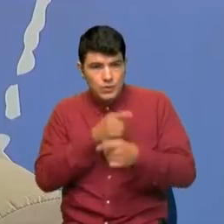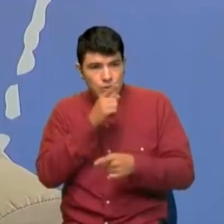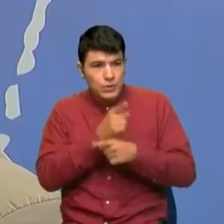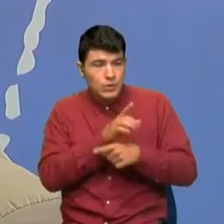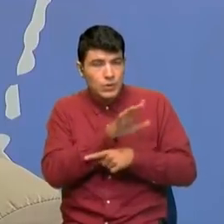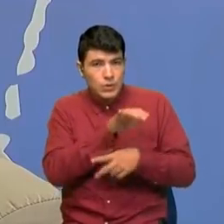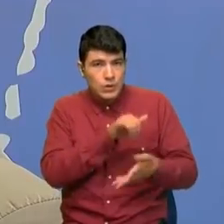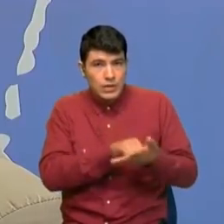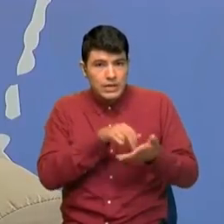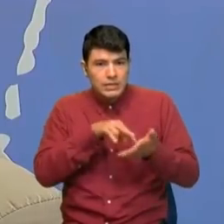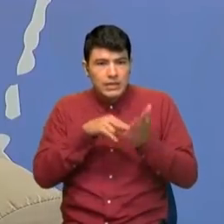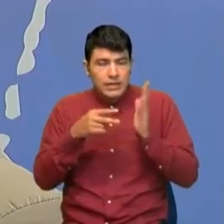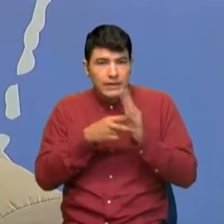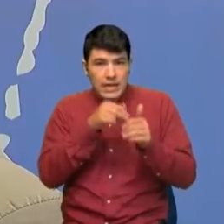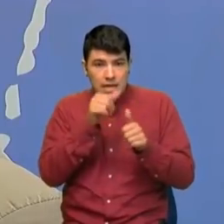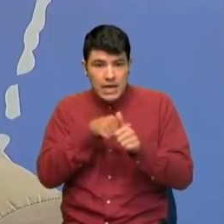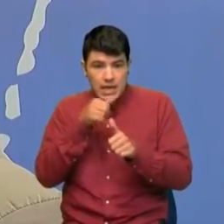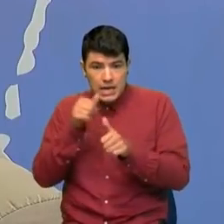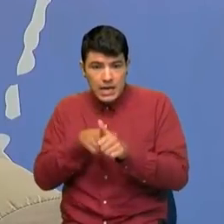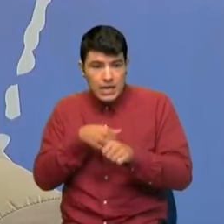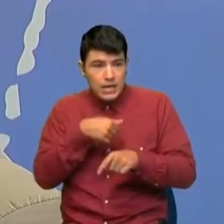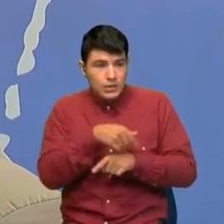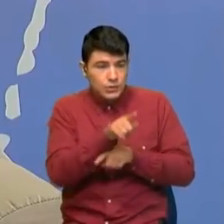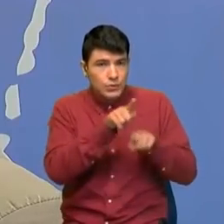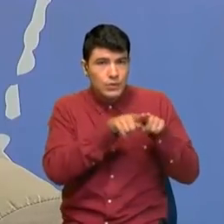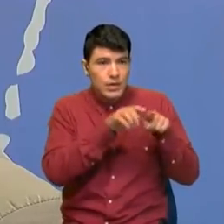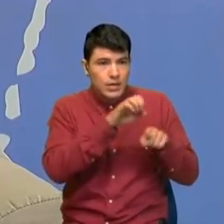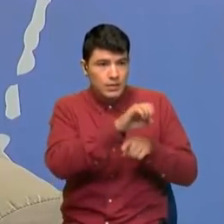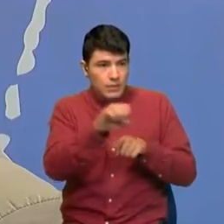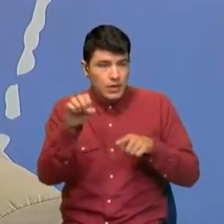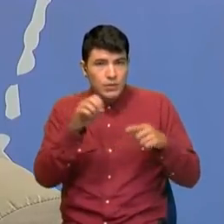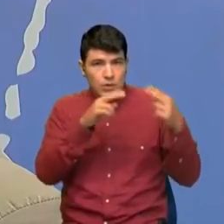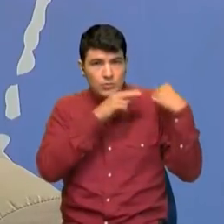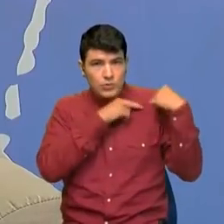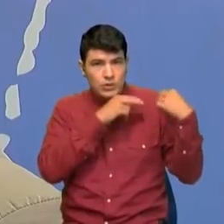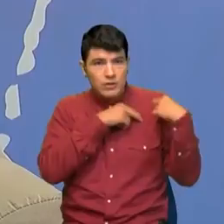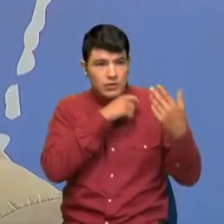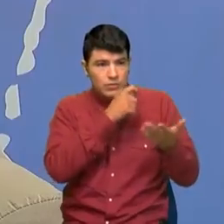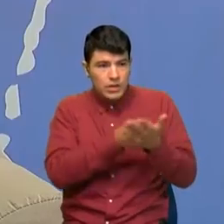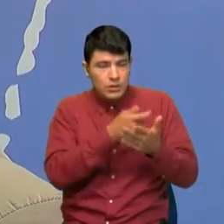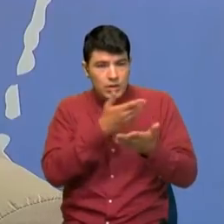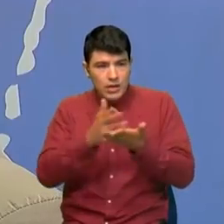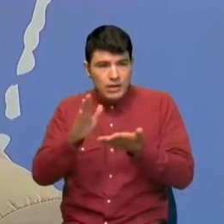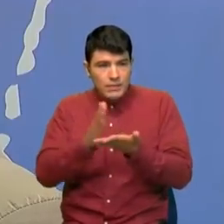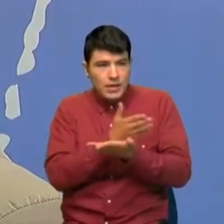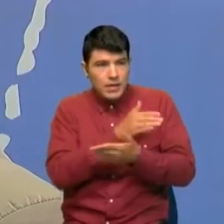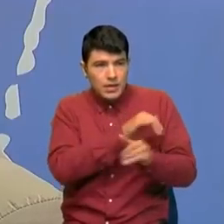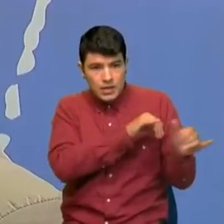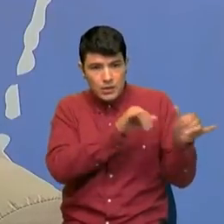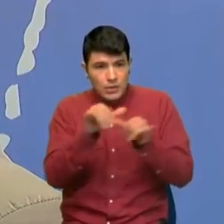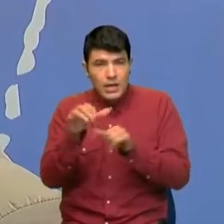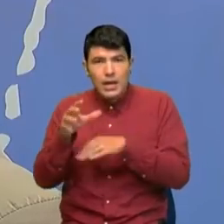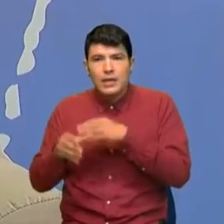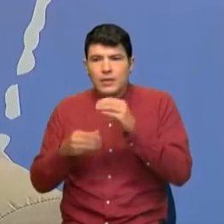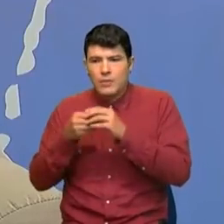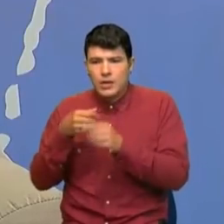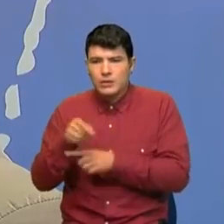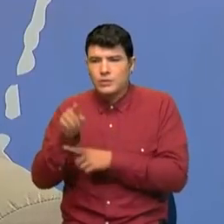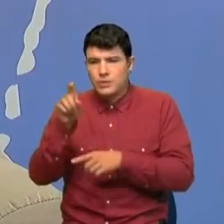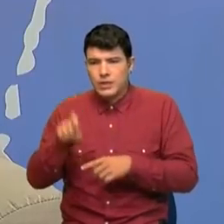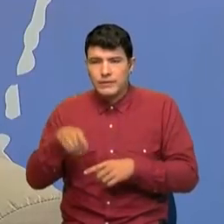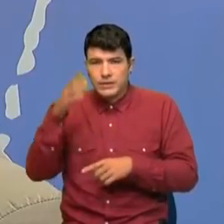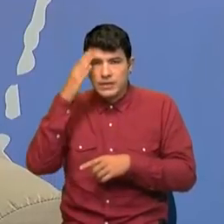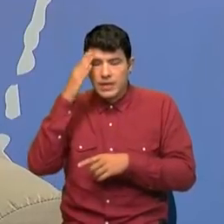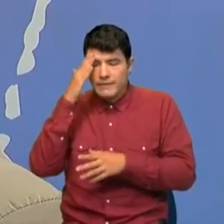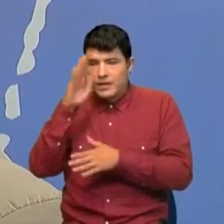proporcional, es decir, que a cada hermano le corresponda una cuota aparte igual y tener en cuenta todos los